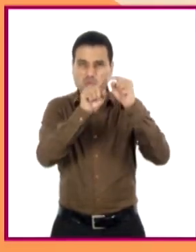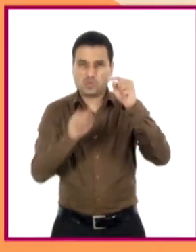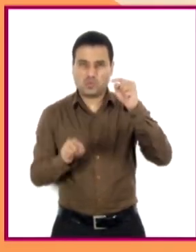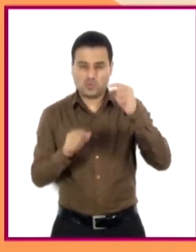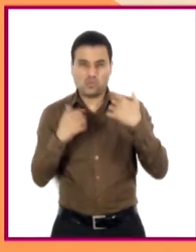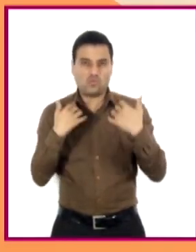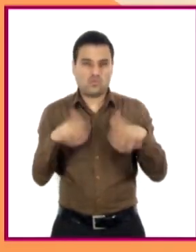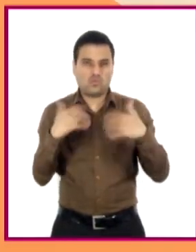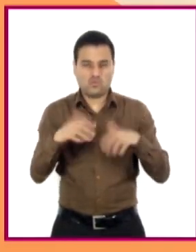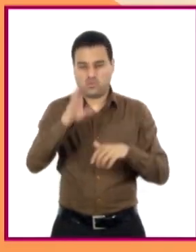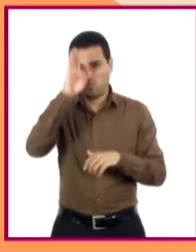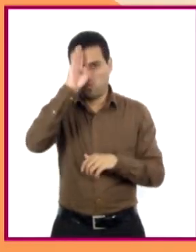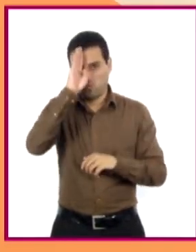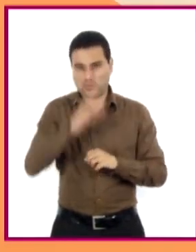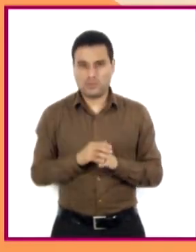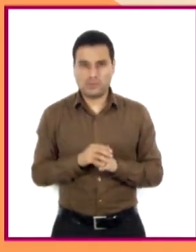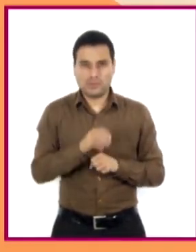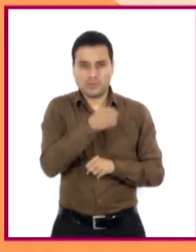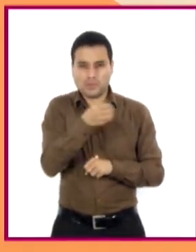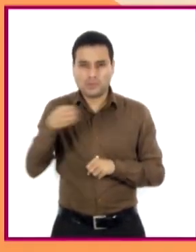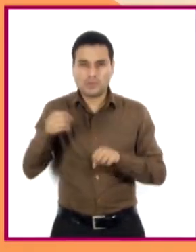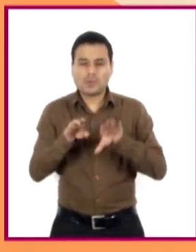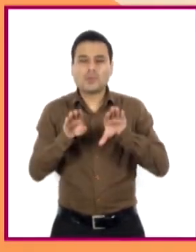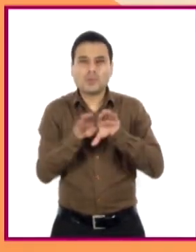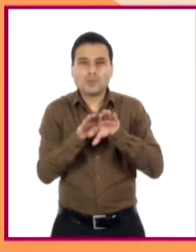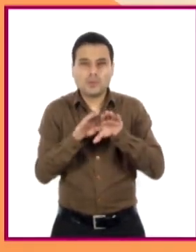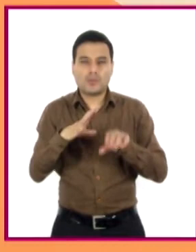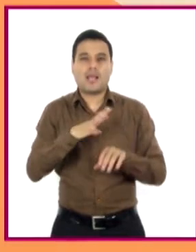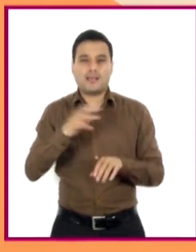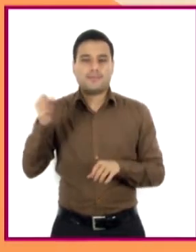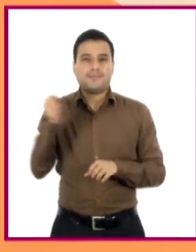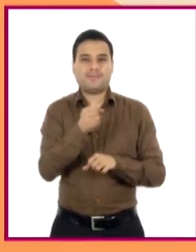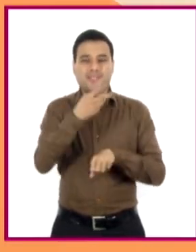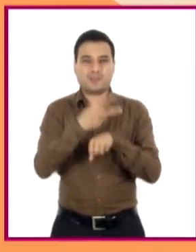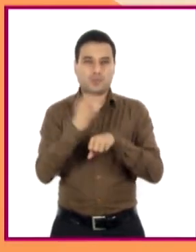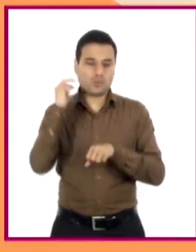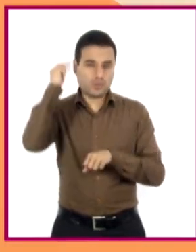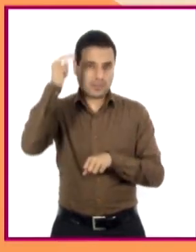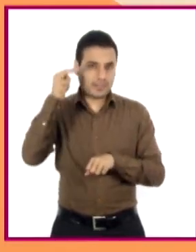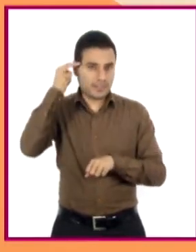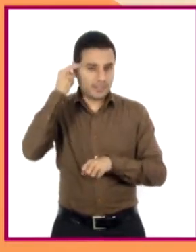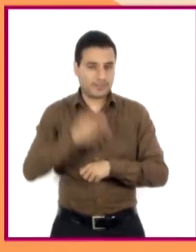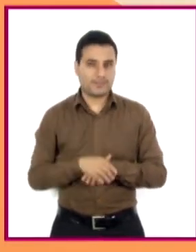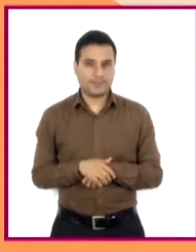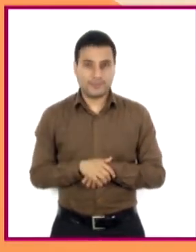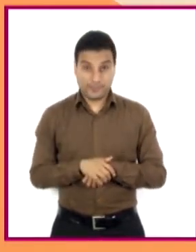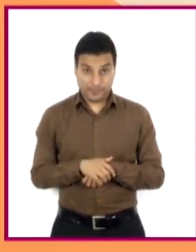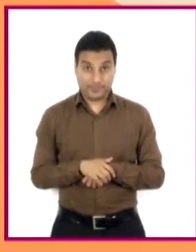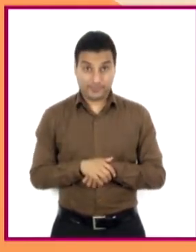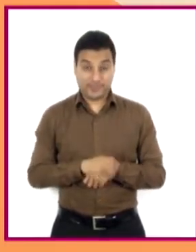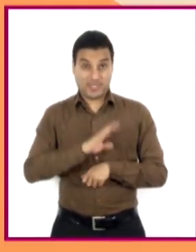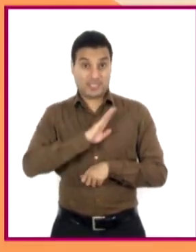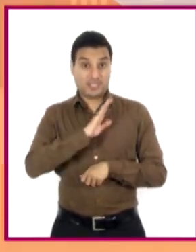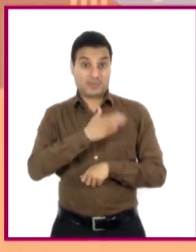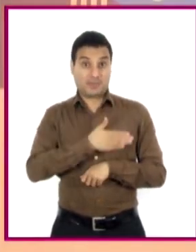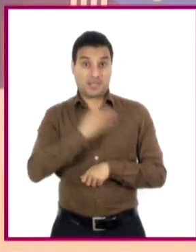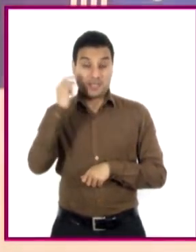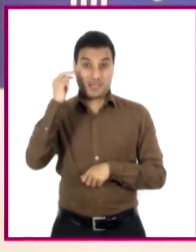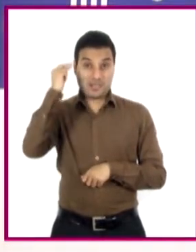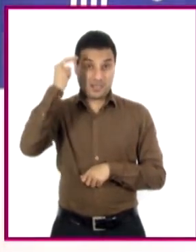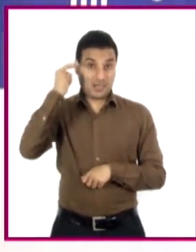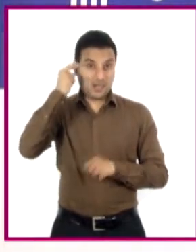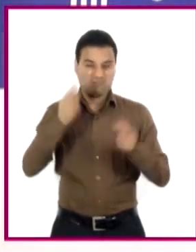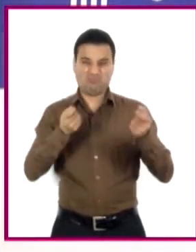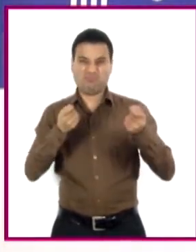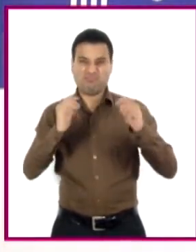continente y estaban organizadas en virreinatos. En él podemos ver la influencia y dominio de la corona española.